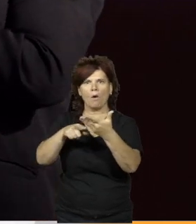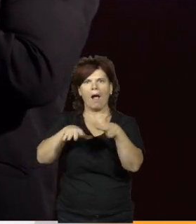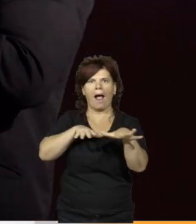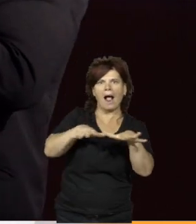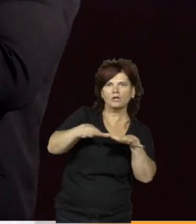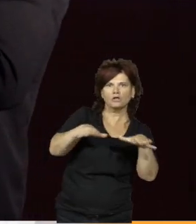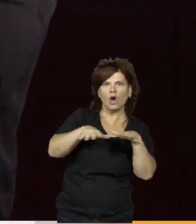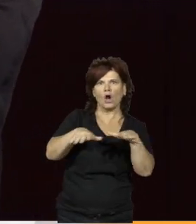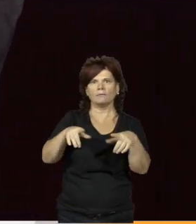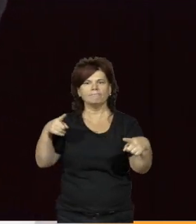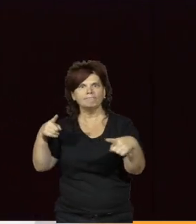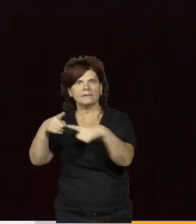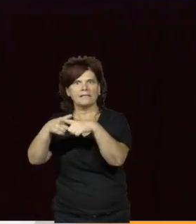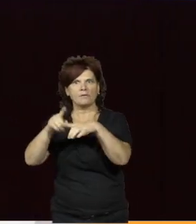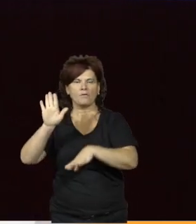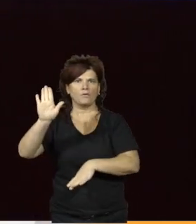que tenemos a futuro.